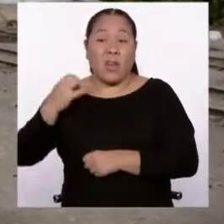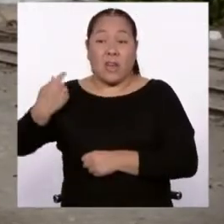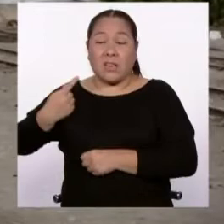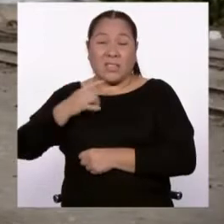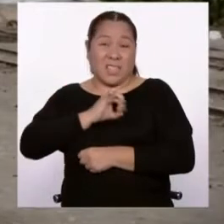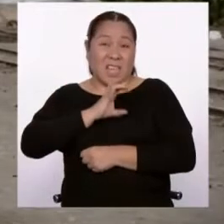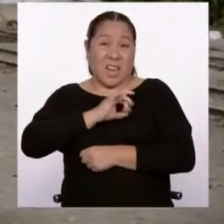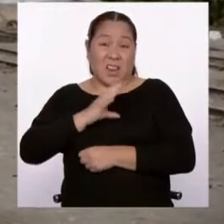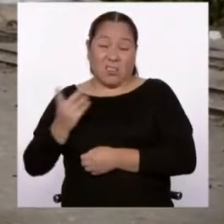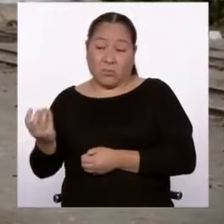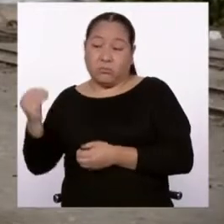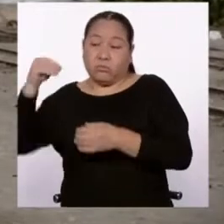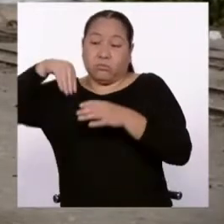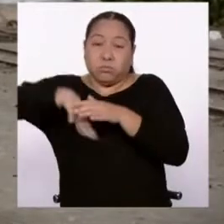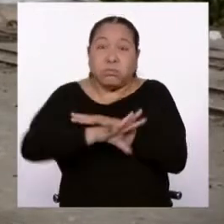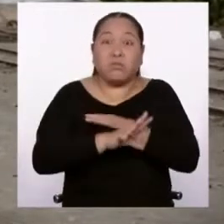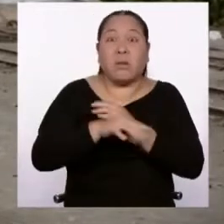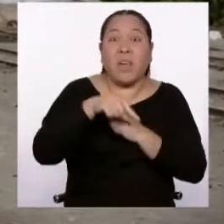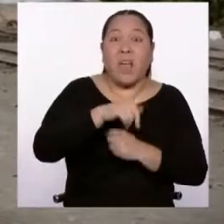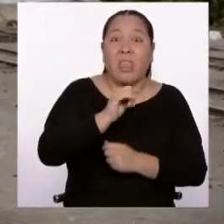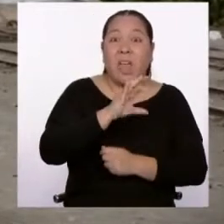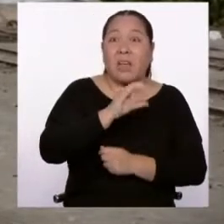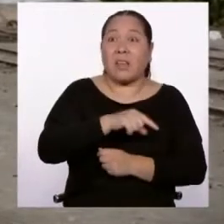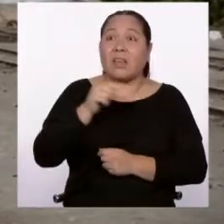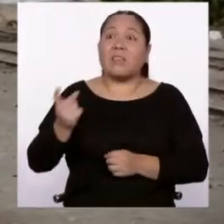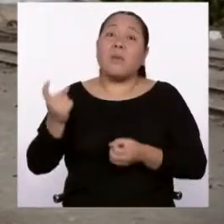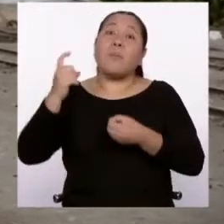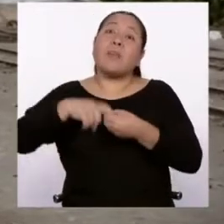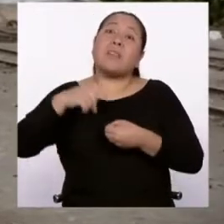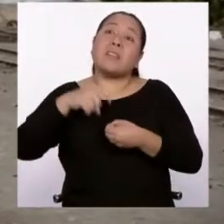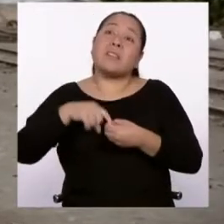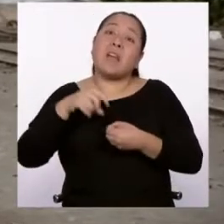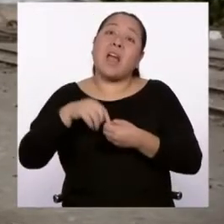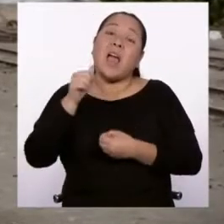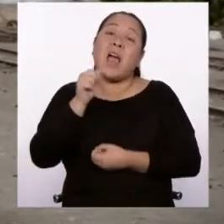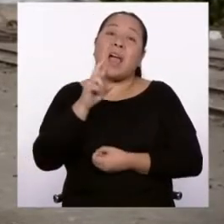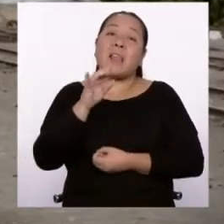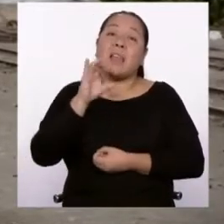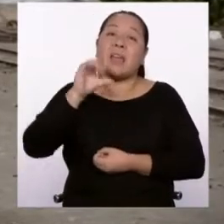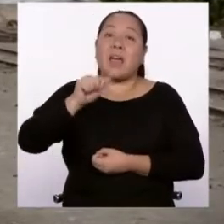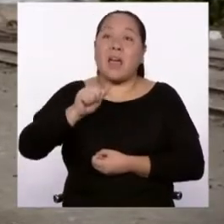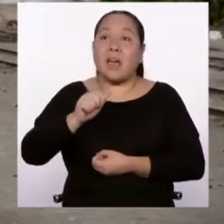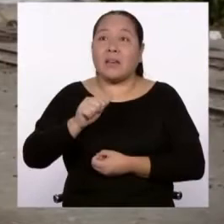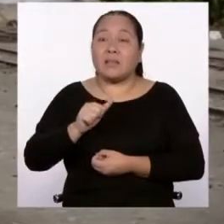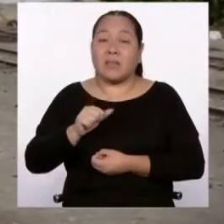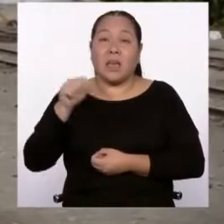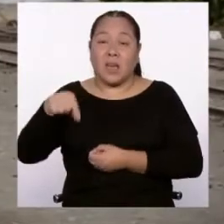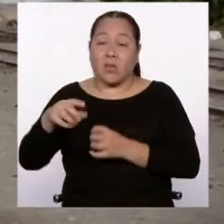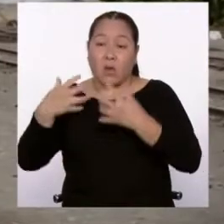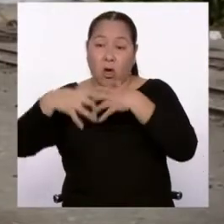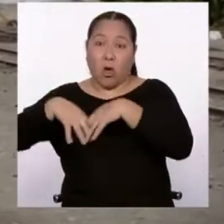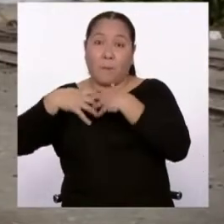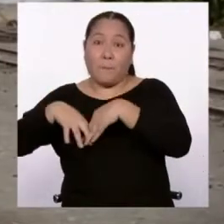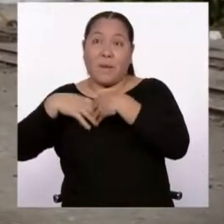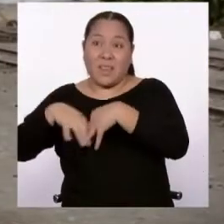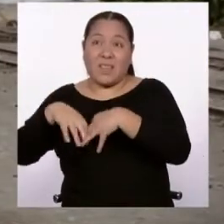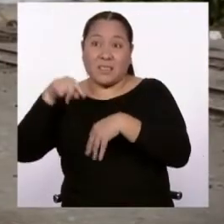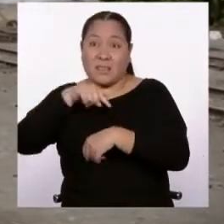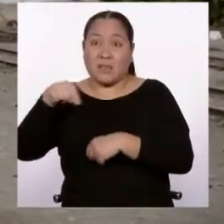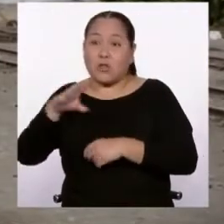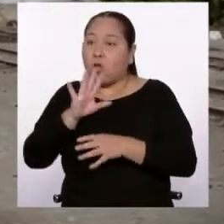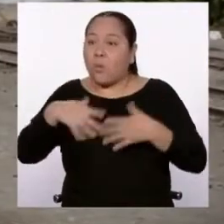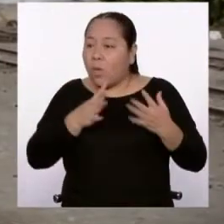tren pertenecía a la empresa inglesa Arica and Tacna Railway Company y no pudo ser expropiado por una